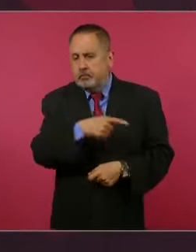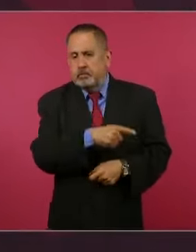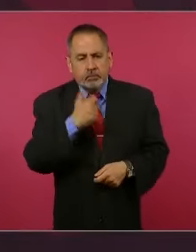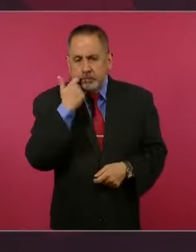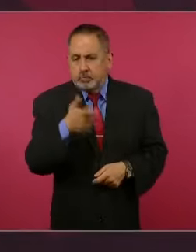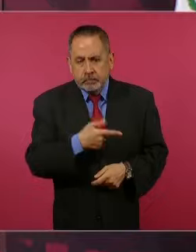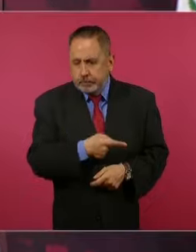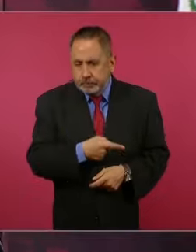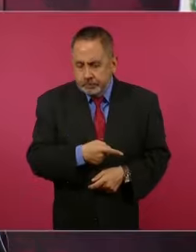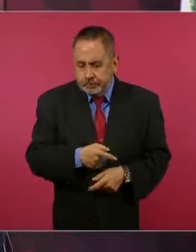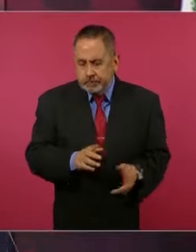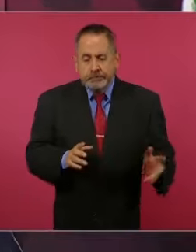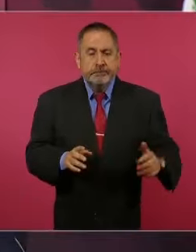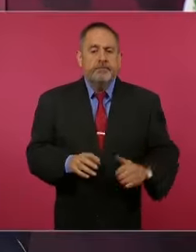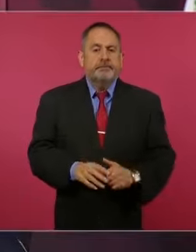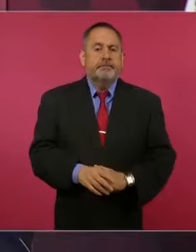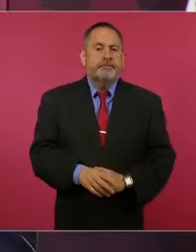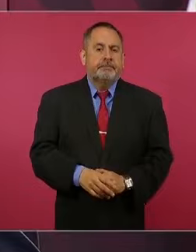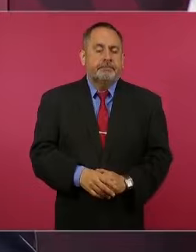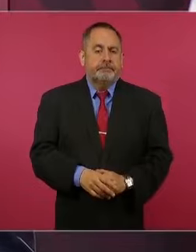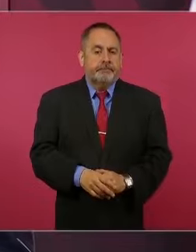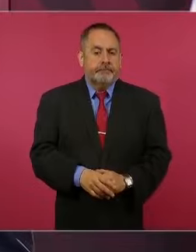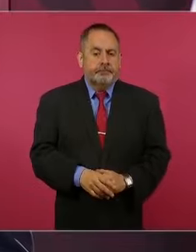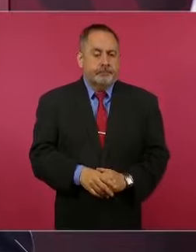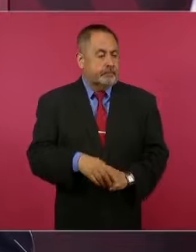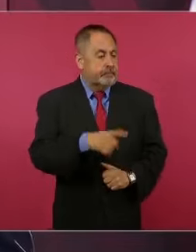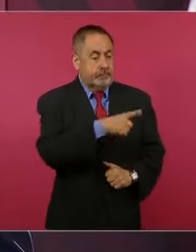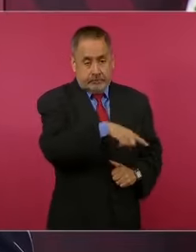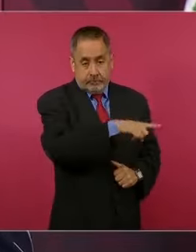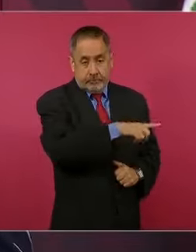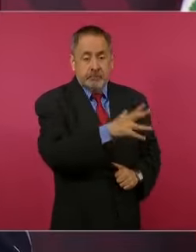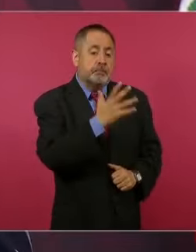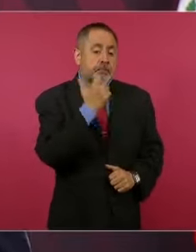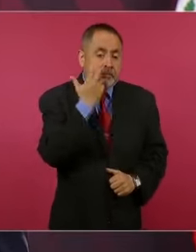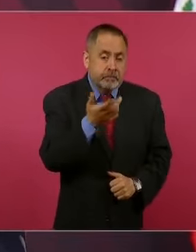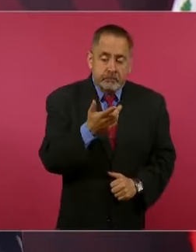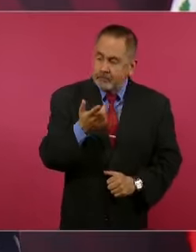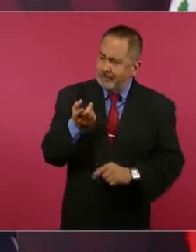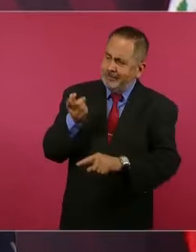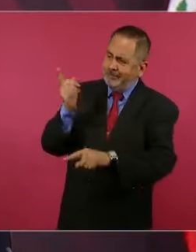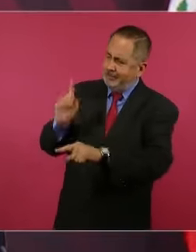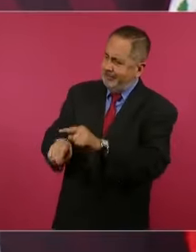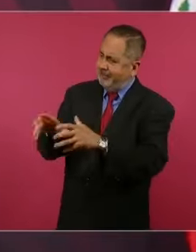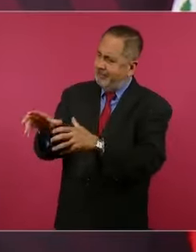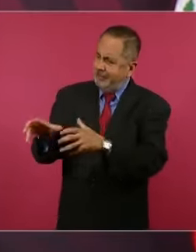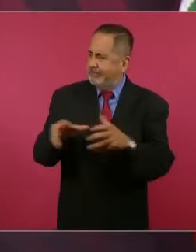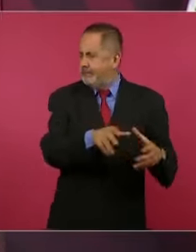ellos quisieran que la salud